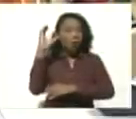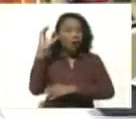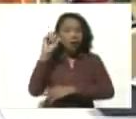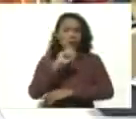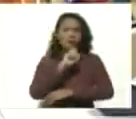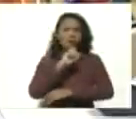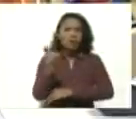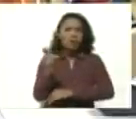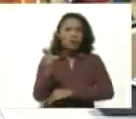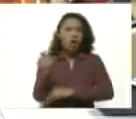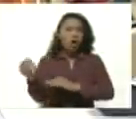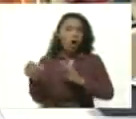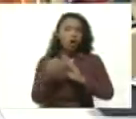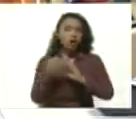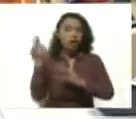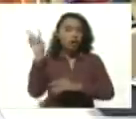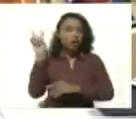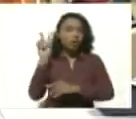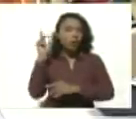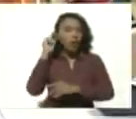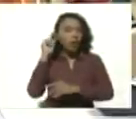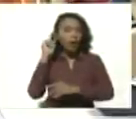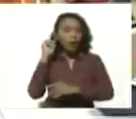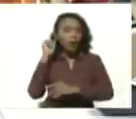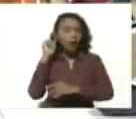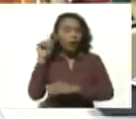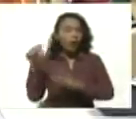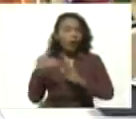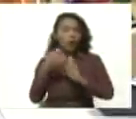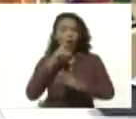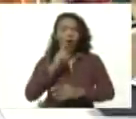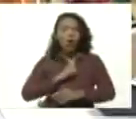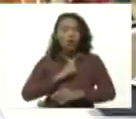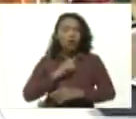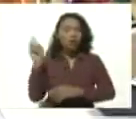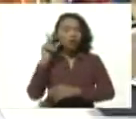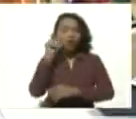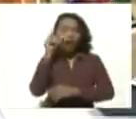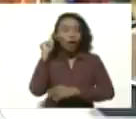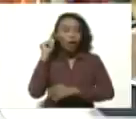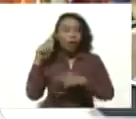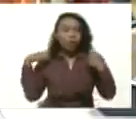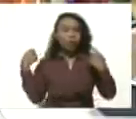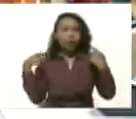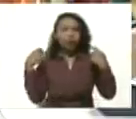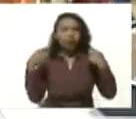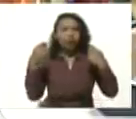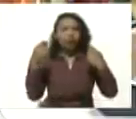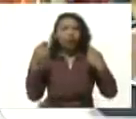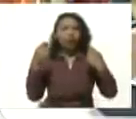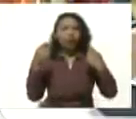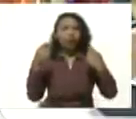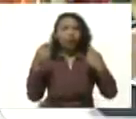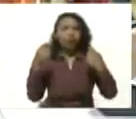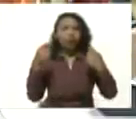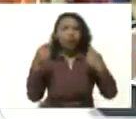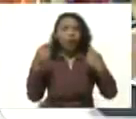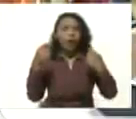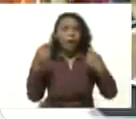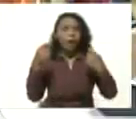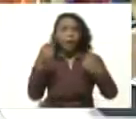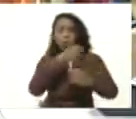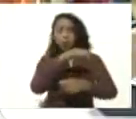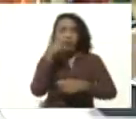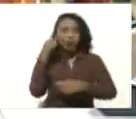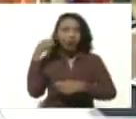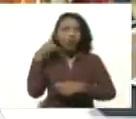odio contra Venezuela, por el odio a los venezolanos y venezolanos, promovido por el narcoparaco